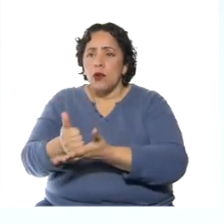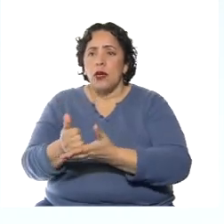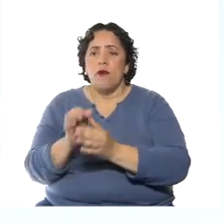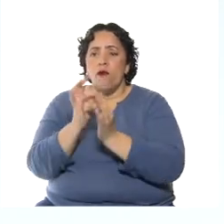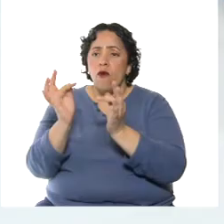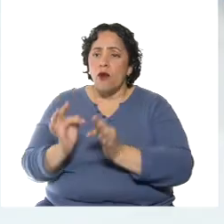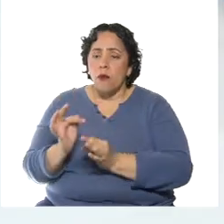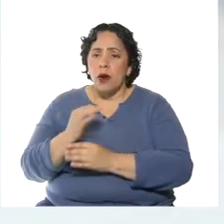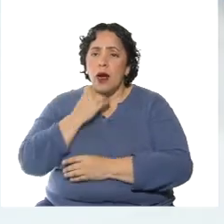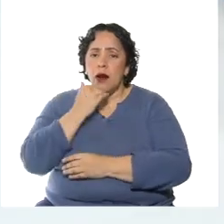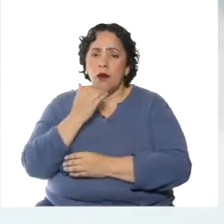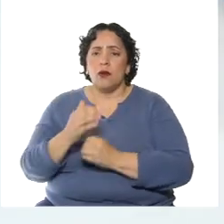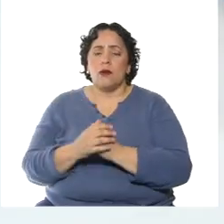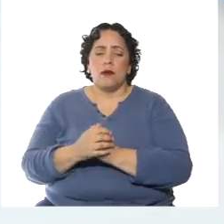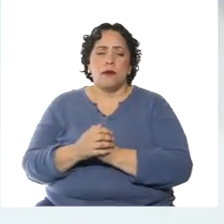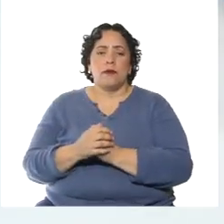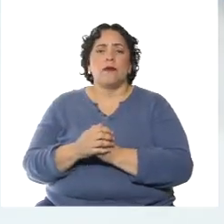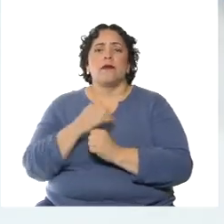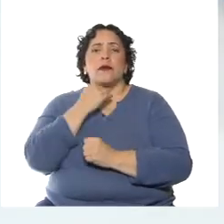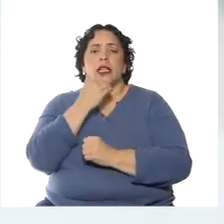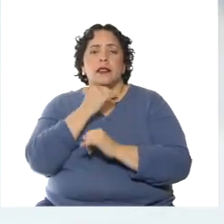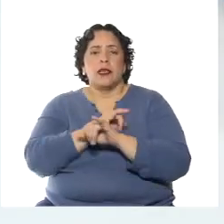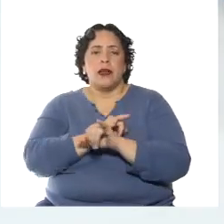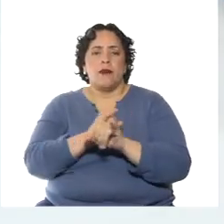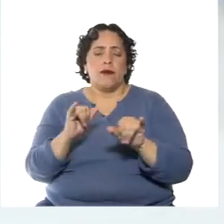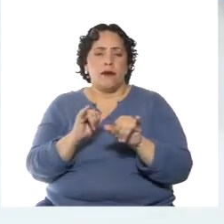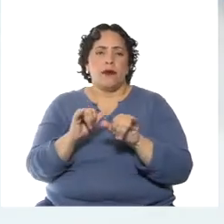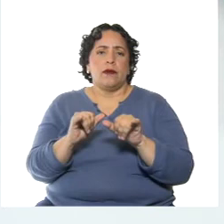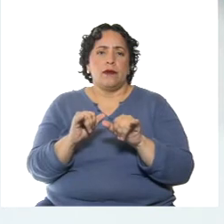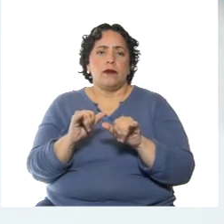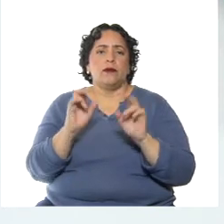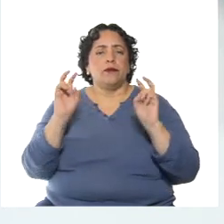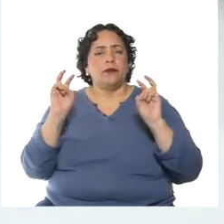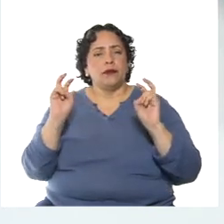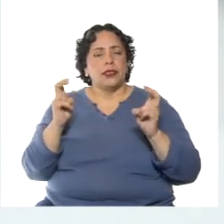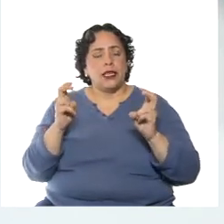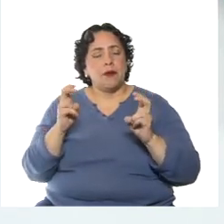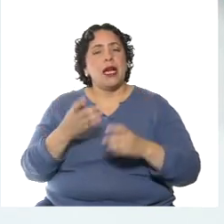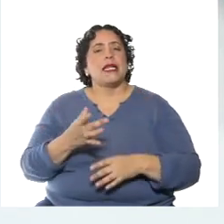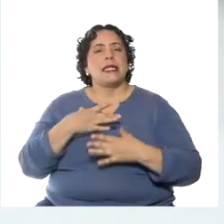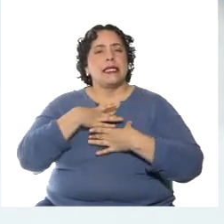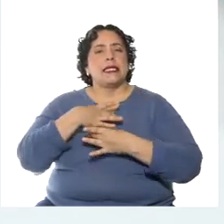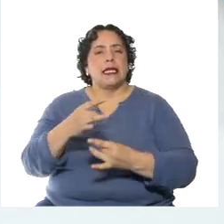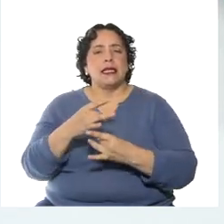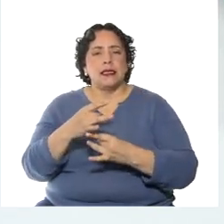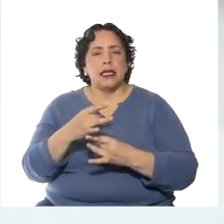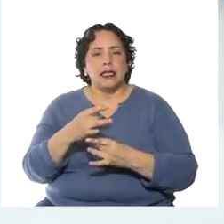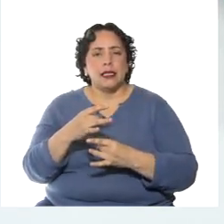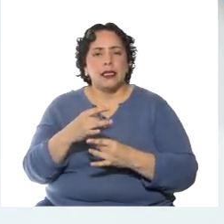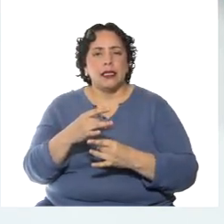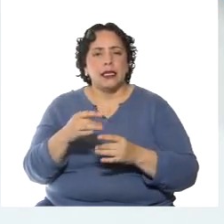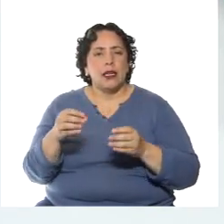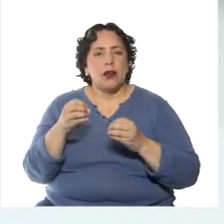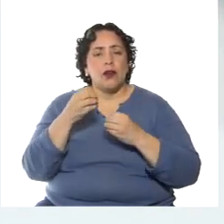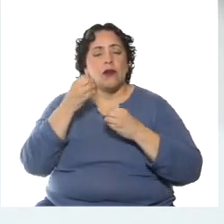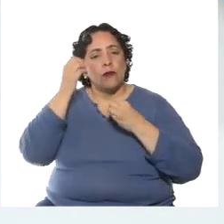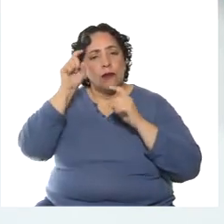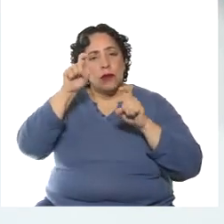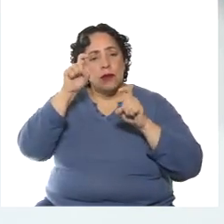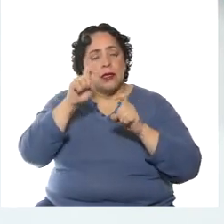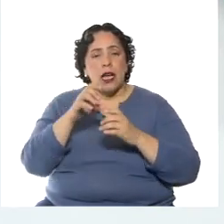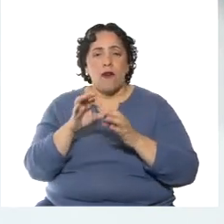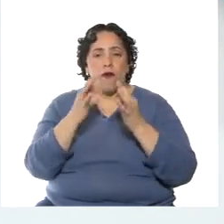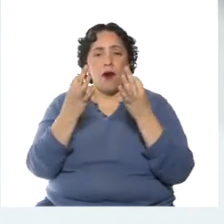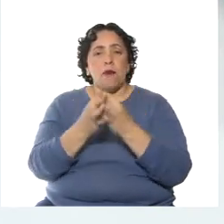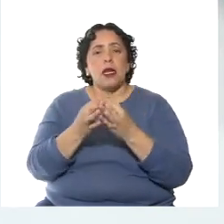manera? Es así. Y bueno, ya vamos llegando al final del segmento, un tema por demás de interesante. La orientación es a la familia también